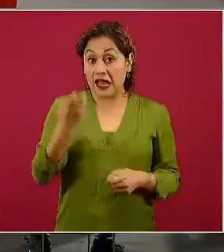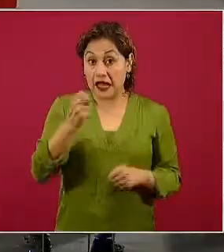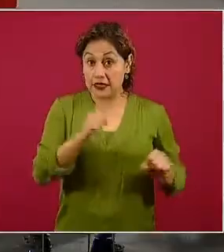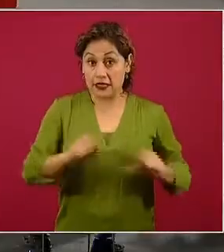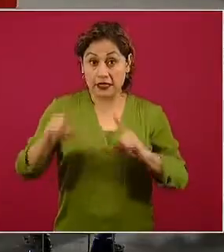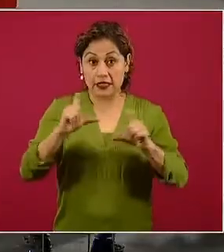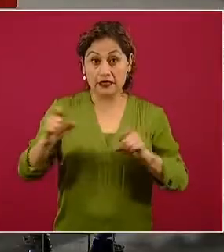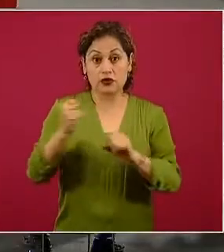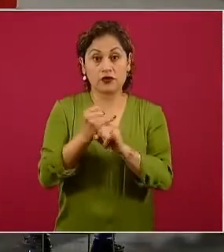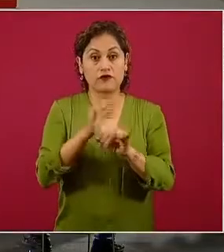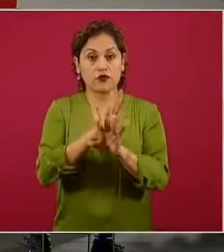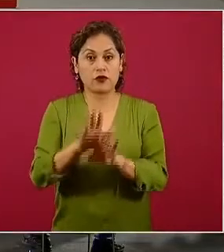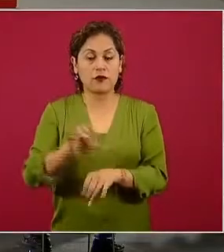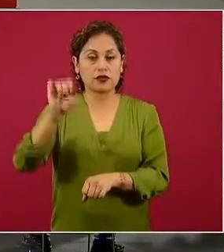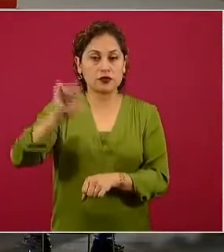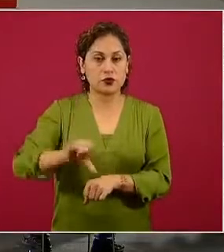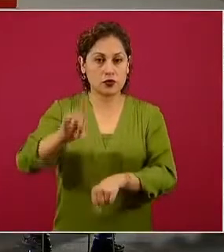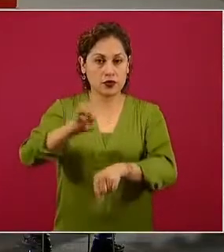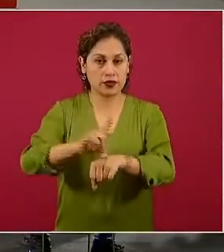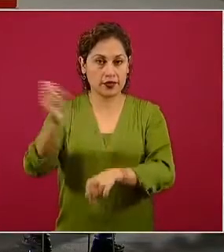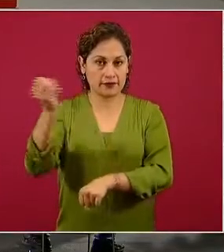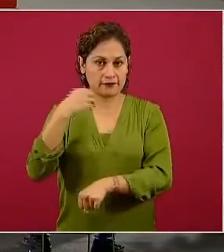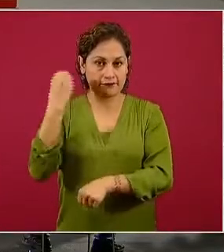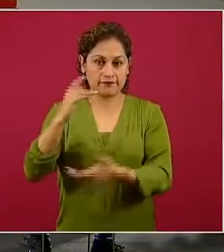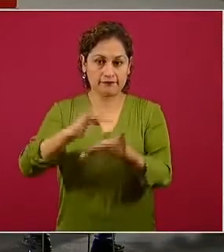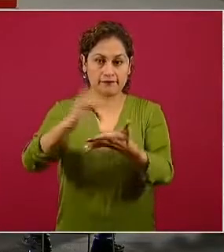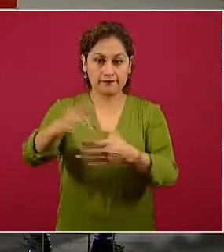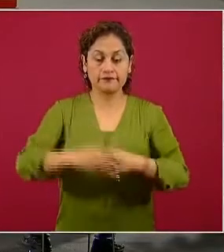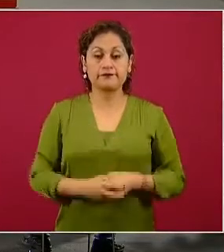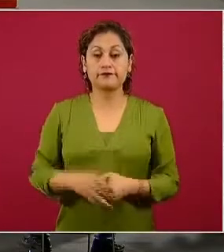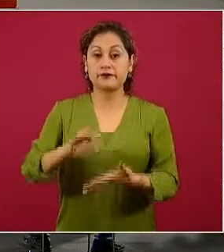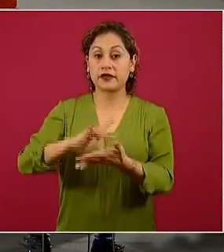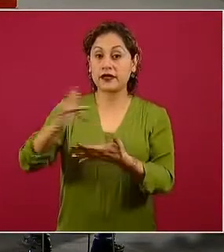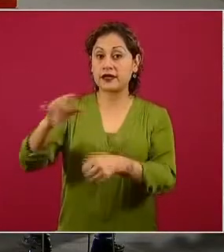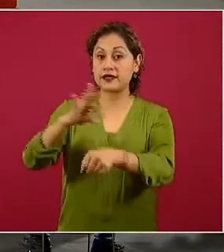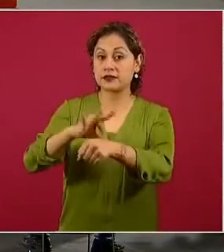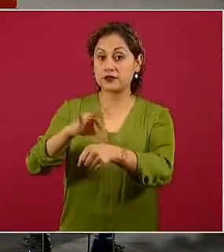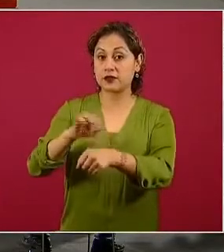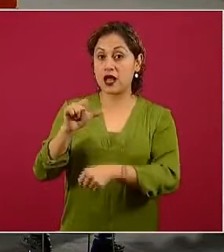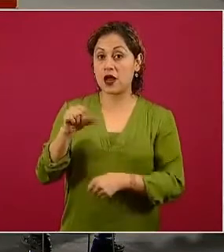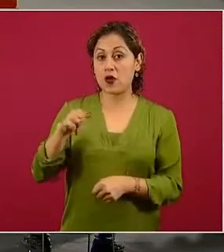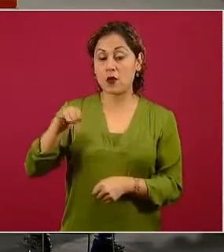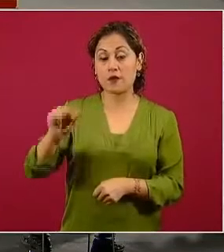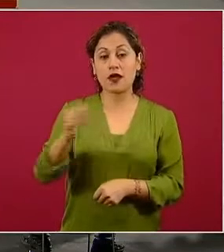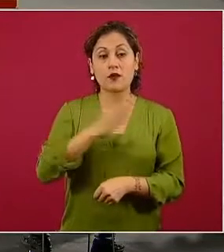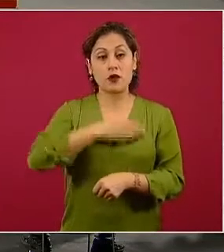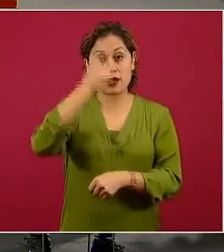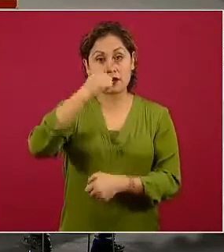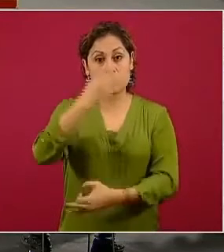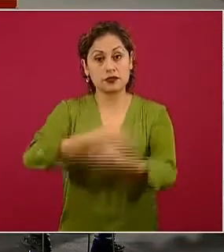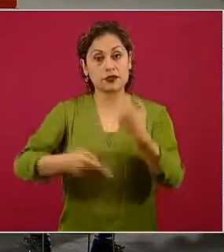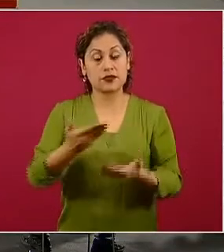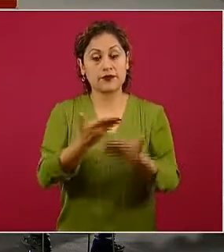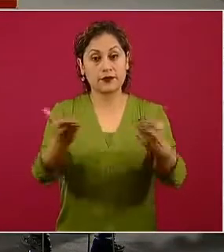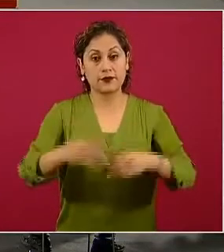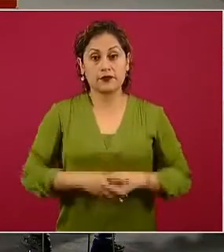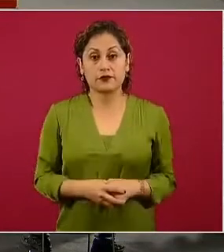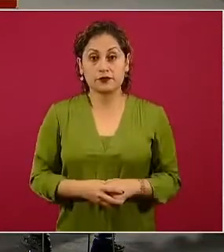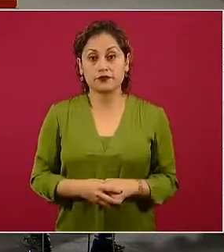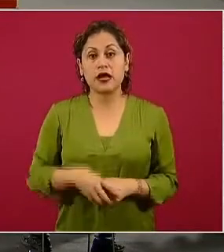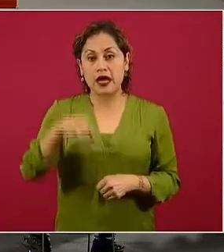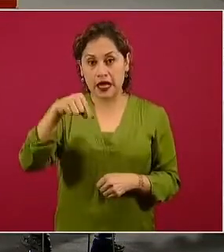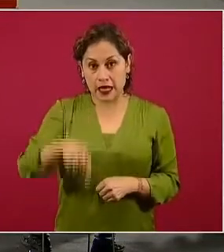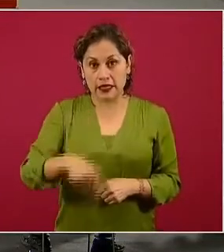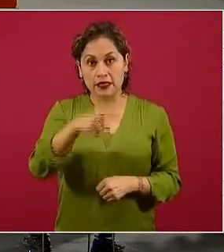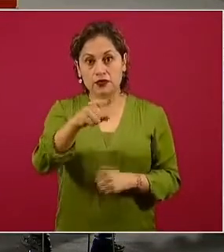actualización para esta noche. Gracias. Muchas gracias, doctor José Luis Salomía. Muy buenas noches a todas y todos aquí y en sus casas.